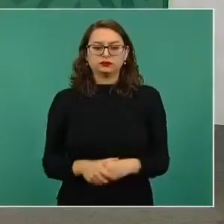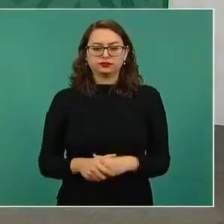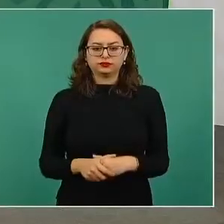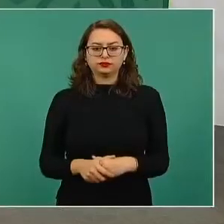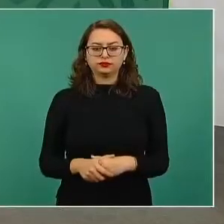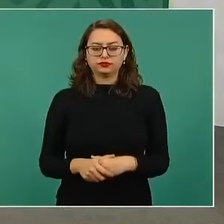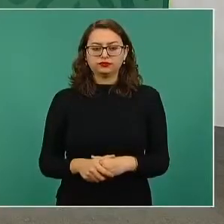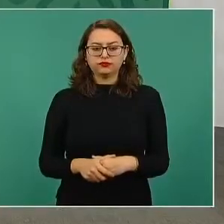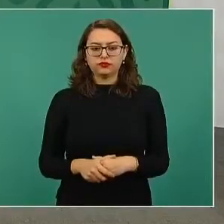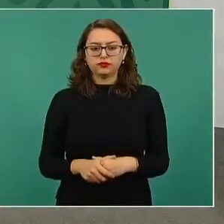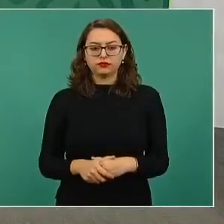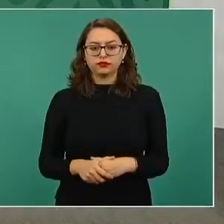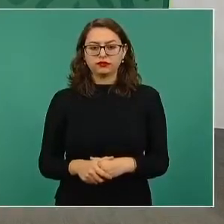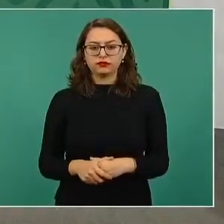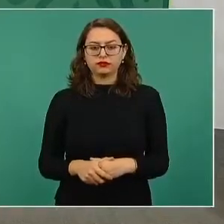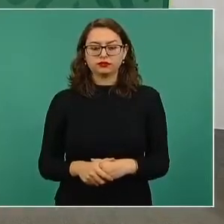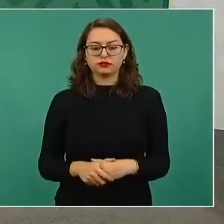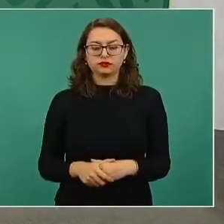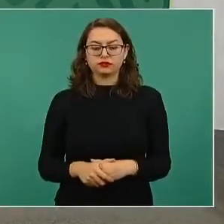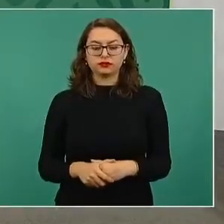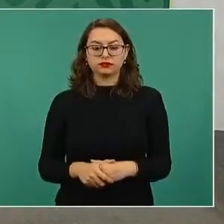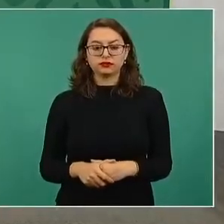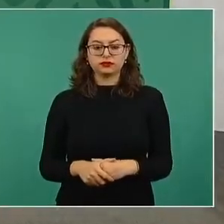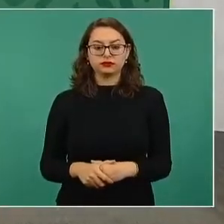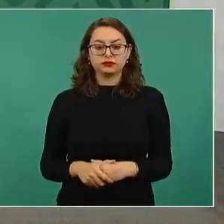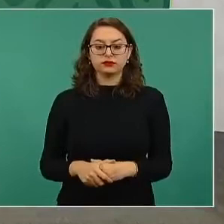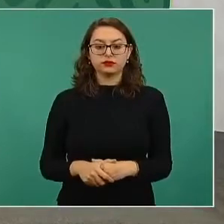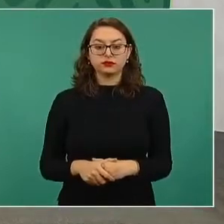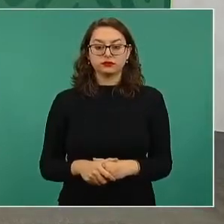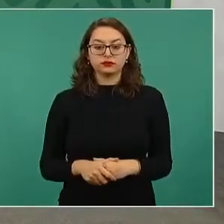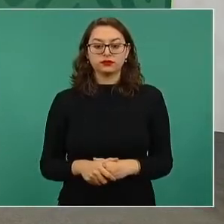que los ciudadanos